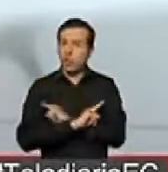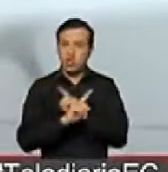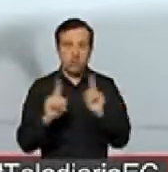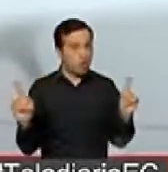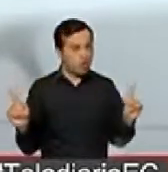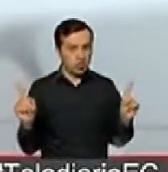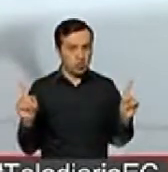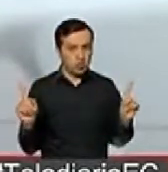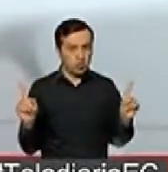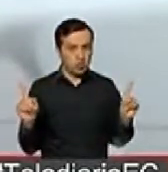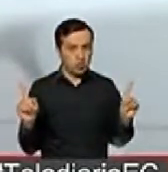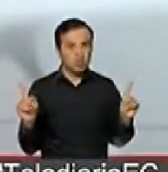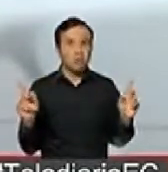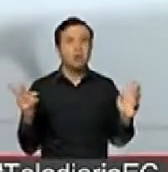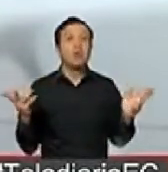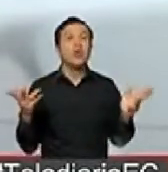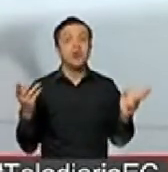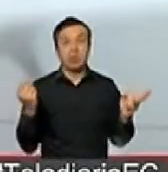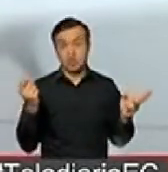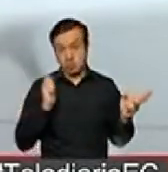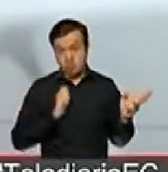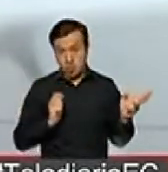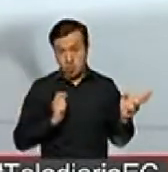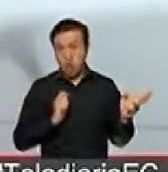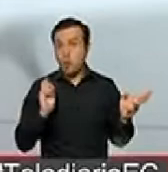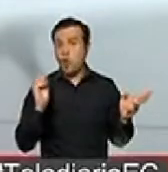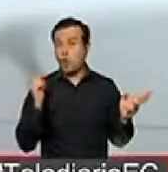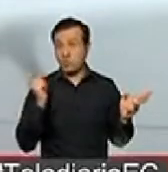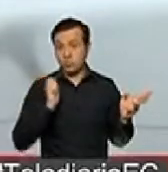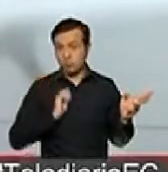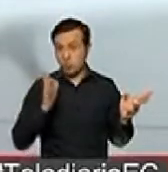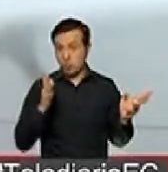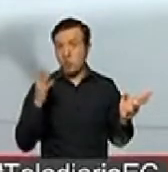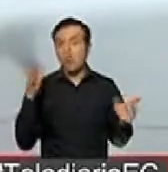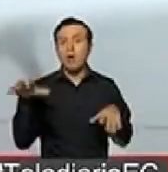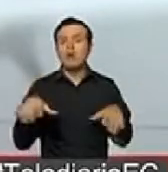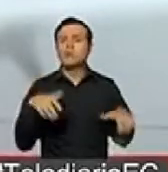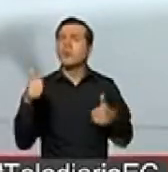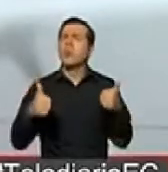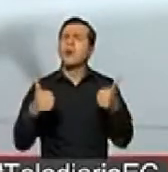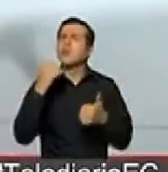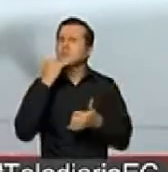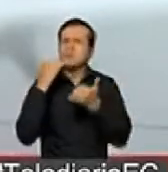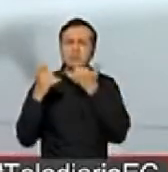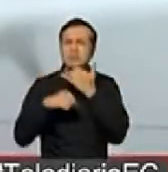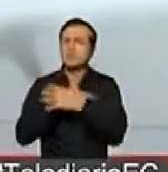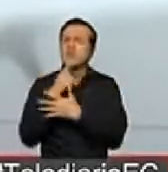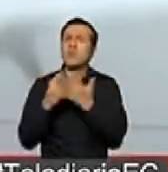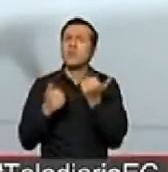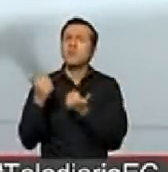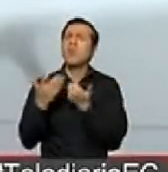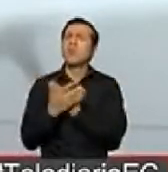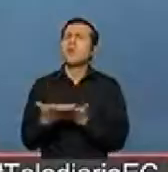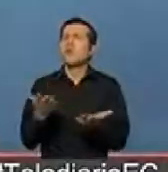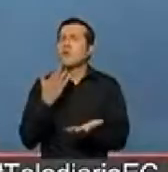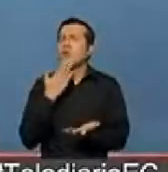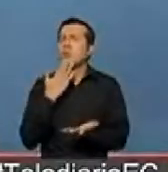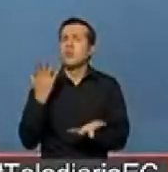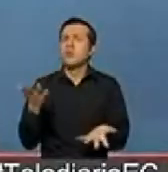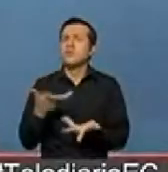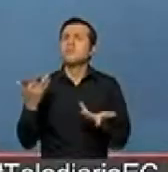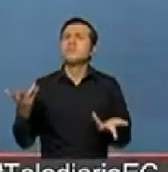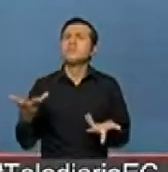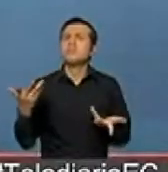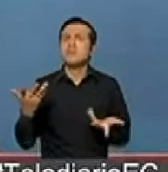con ellos, remunerada o no remunerada. ¿Qué tipo de delitos estamos hablando que estarían incluidos